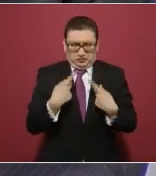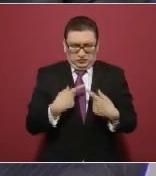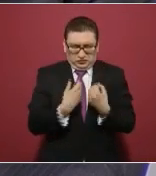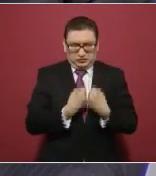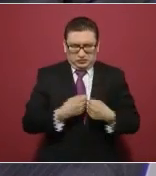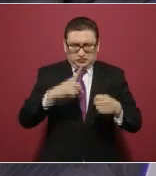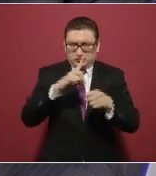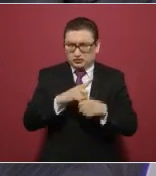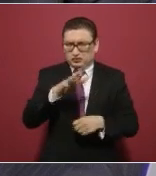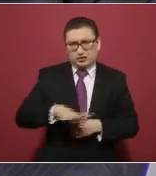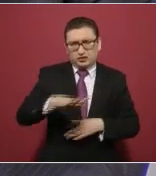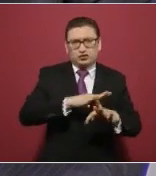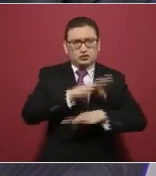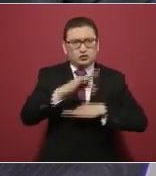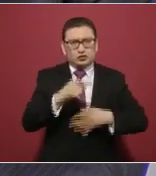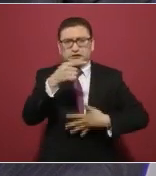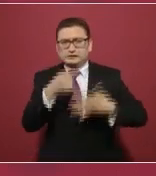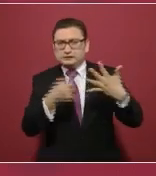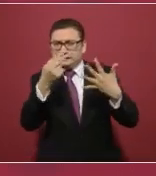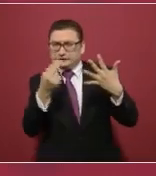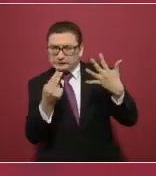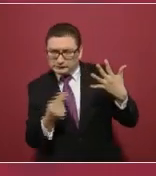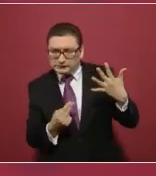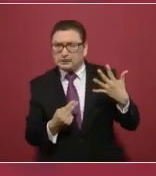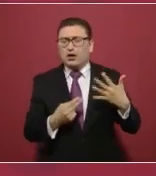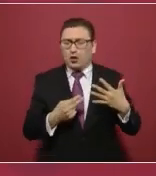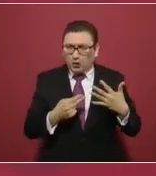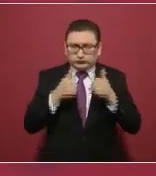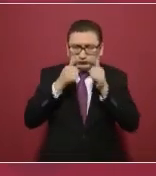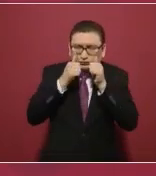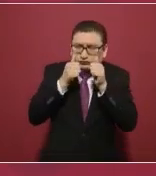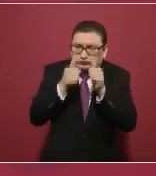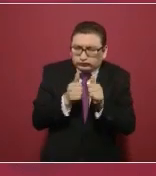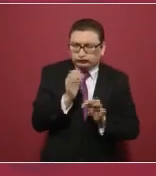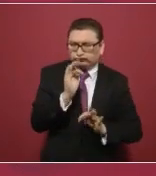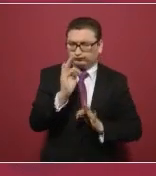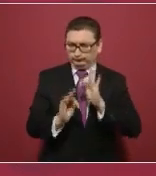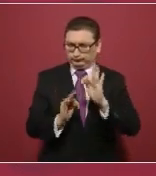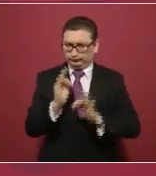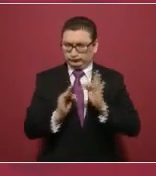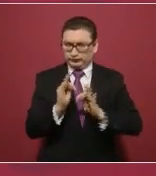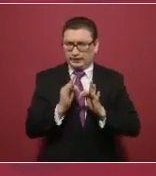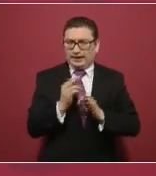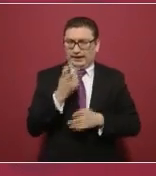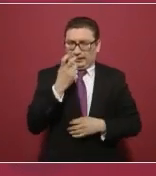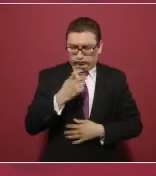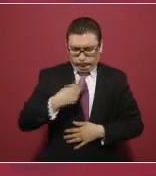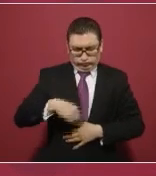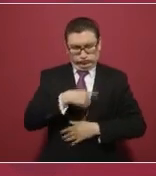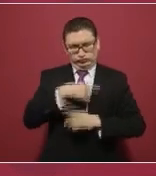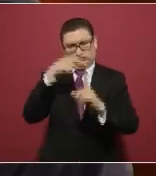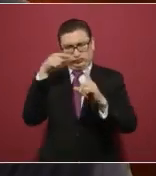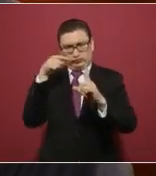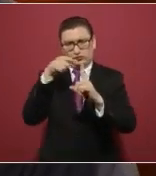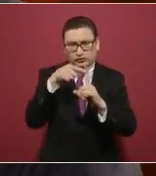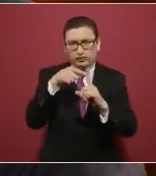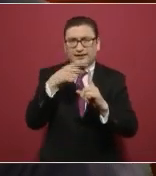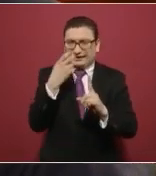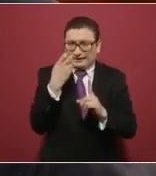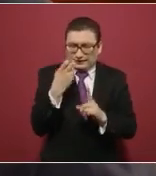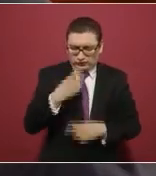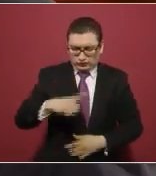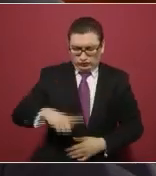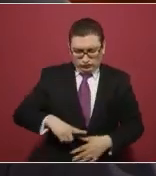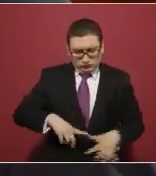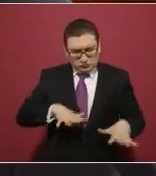las necesidades sociales básicas son al mismo tiempo un medio y un propósito de la transformación